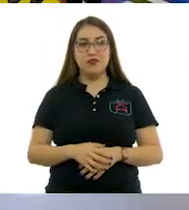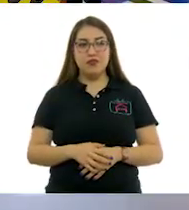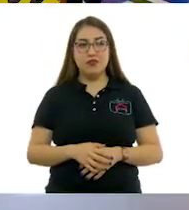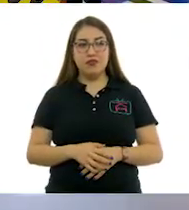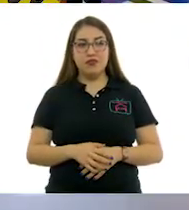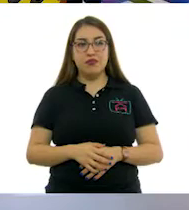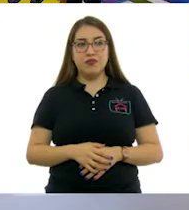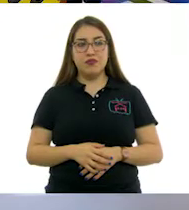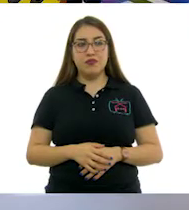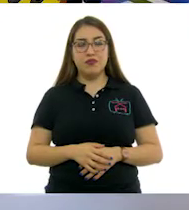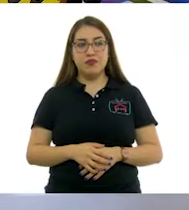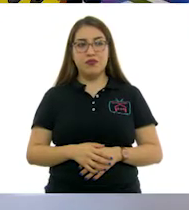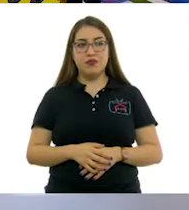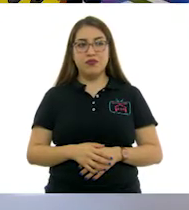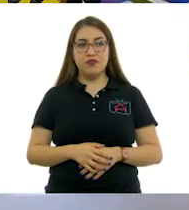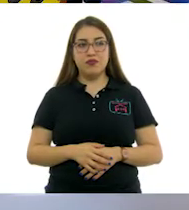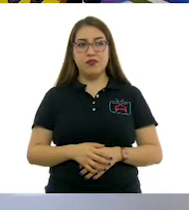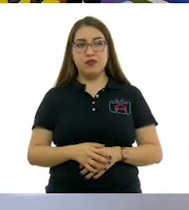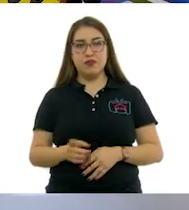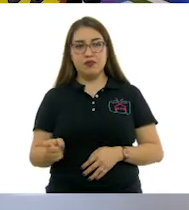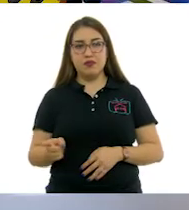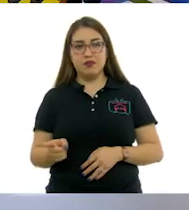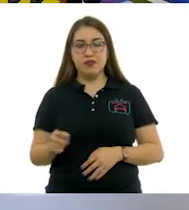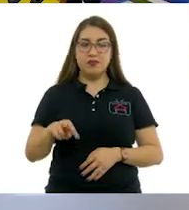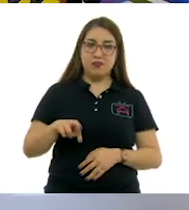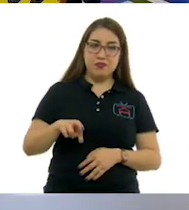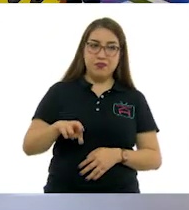Brincando de un pie. Y luego del otro.